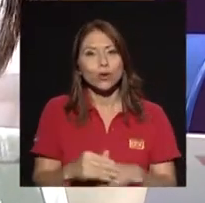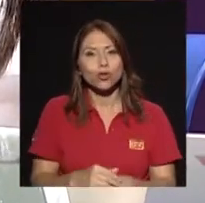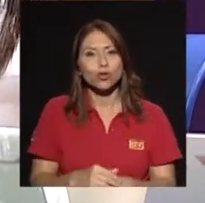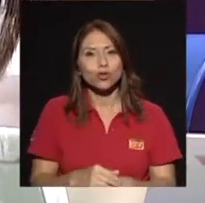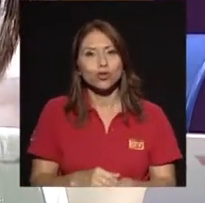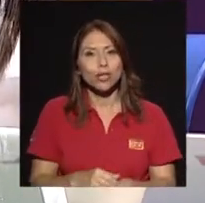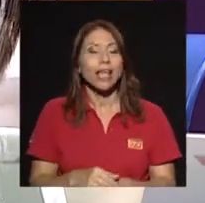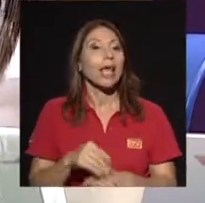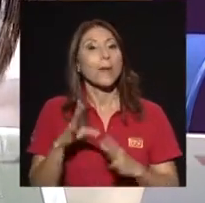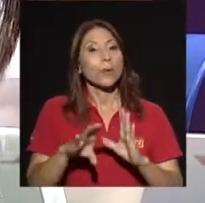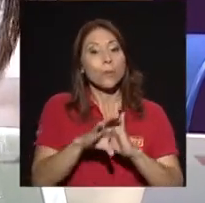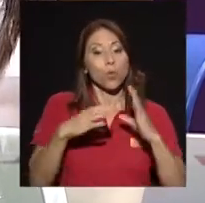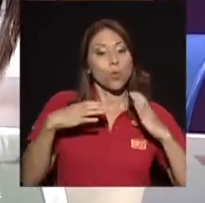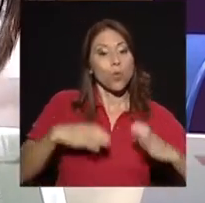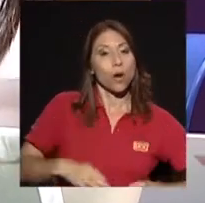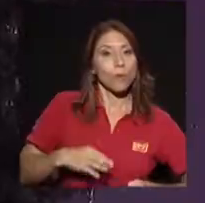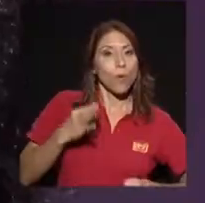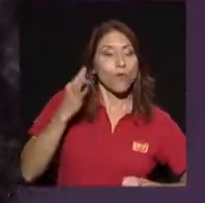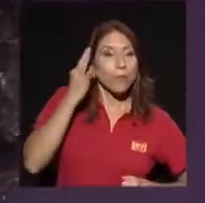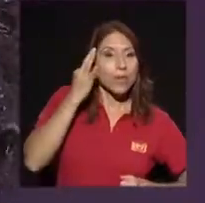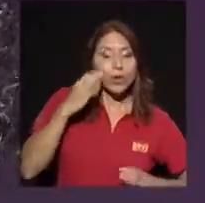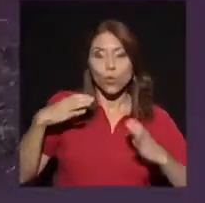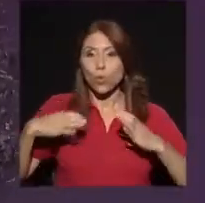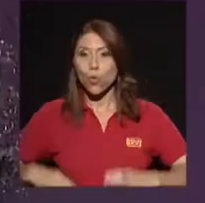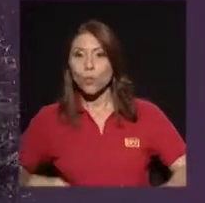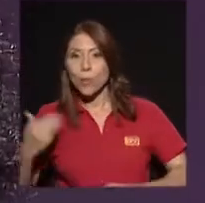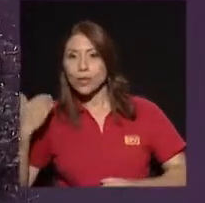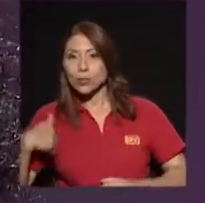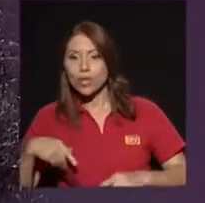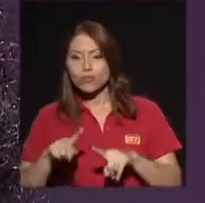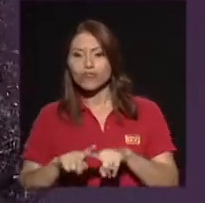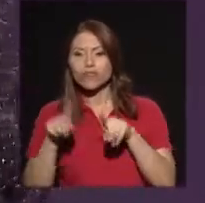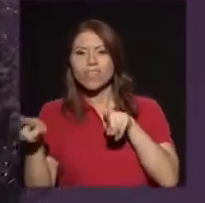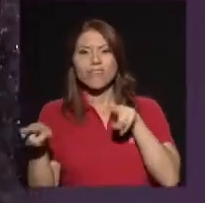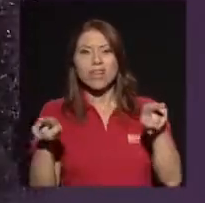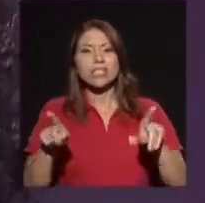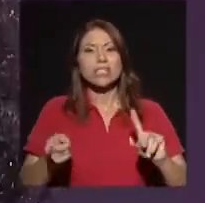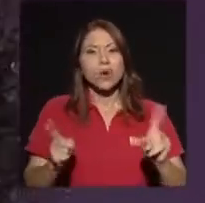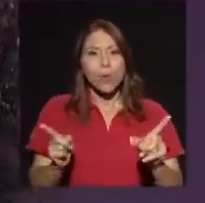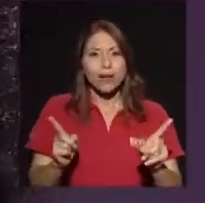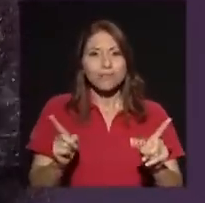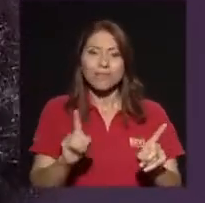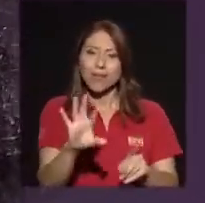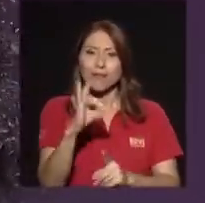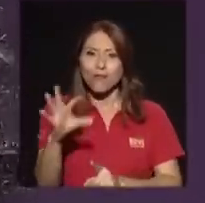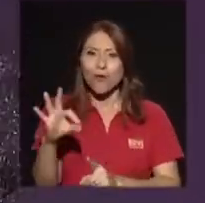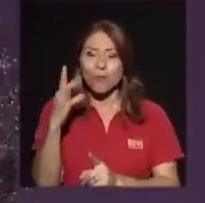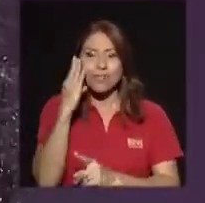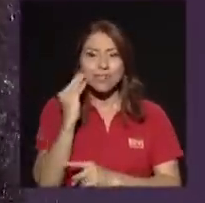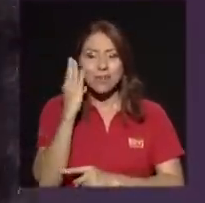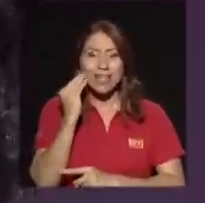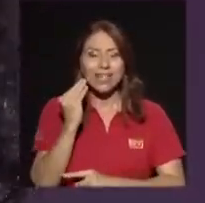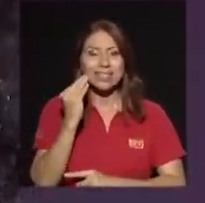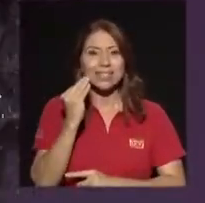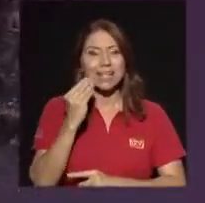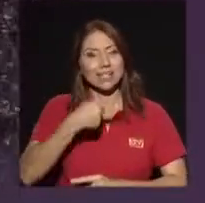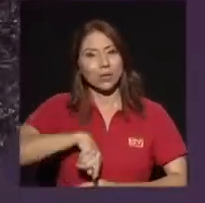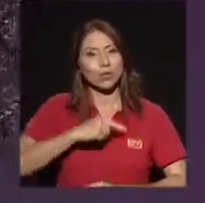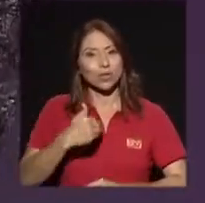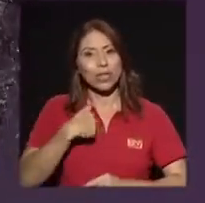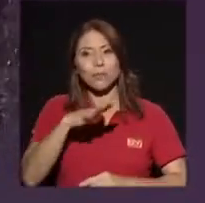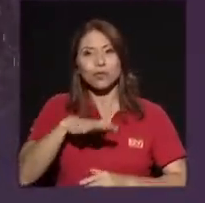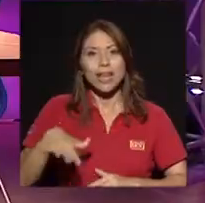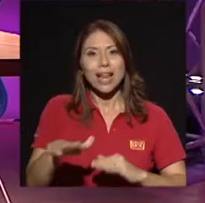entre un cuerpo femenino, un cuerpo masculino en las formas y las experiencias en las que vivimos las ciudades.